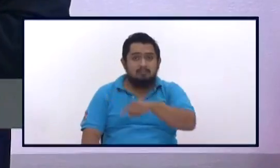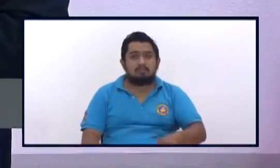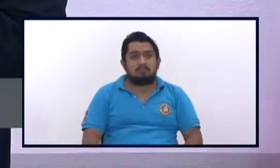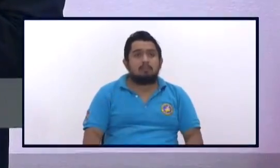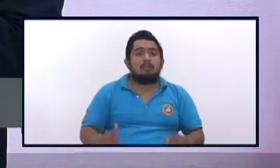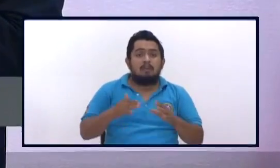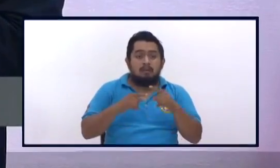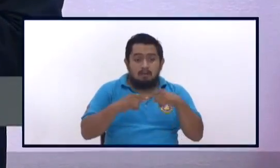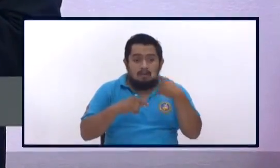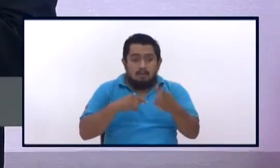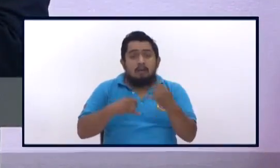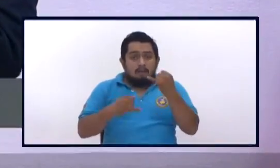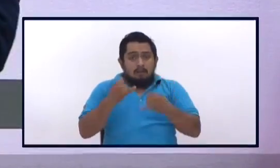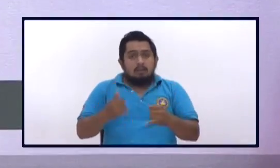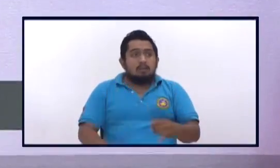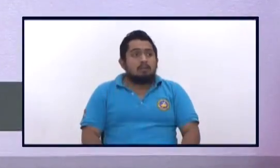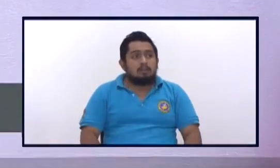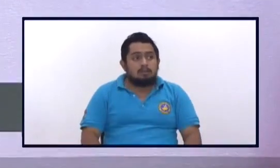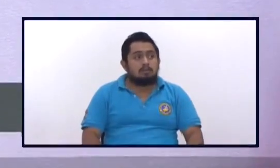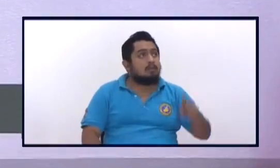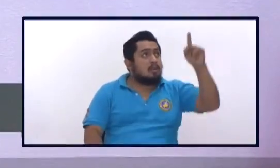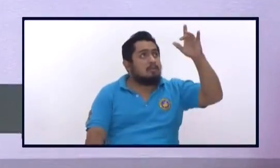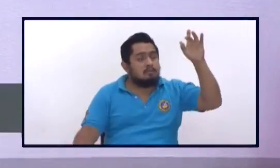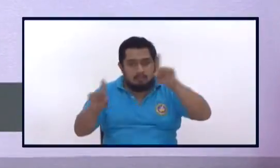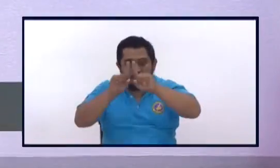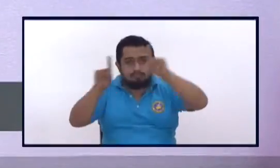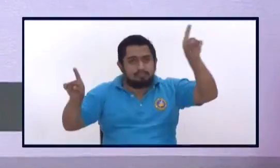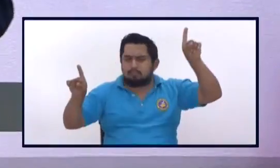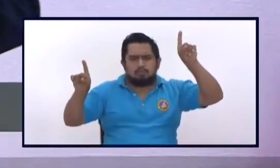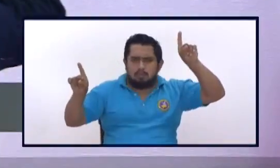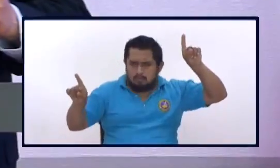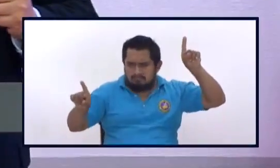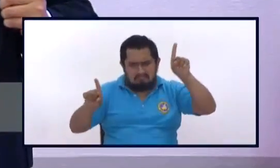y al final se fue el poder de dios de el no